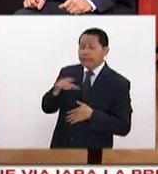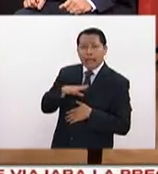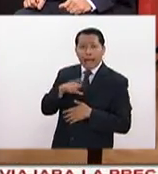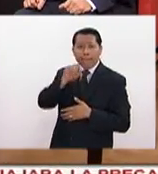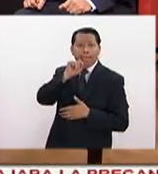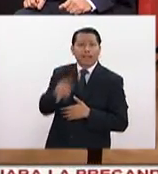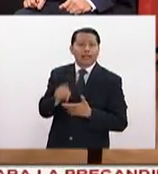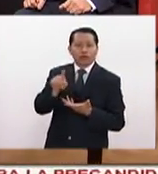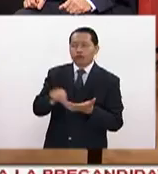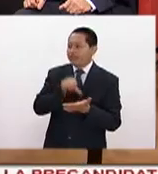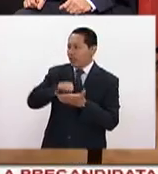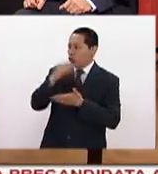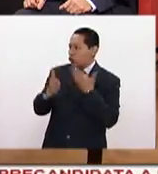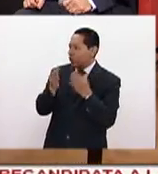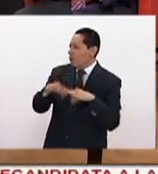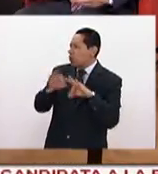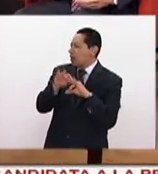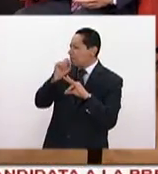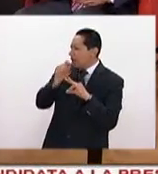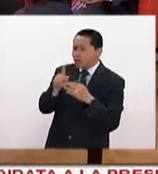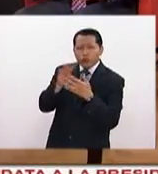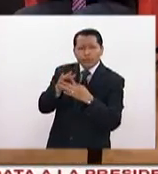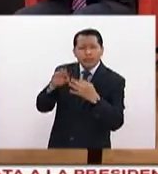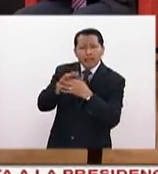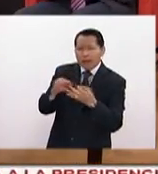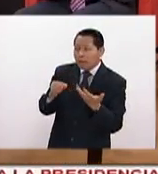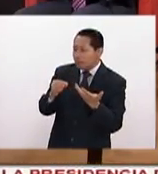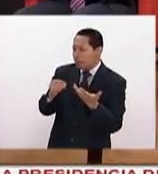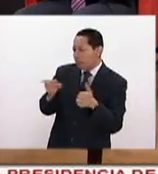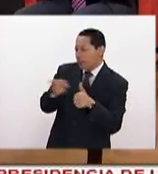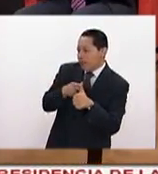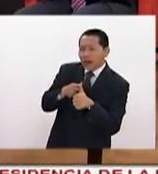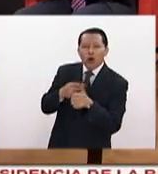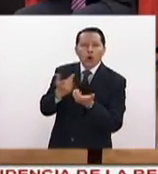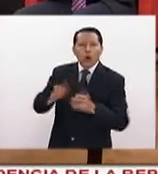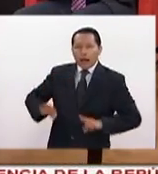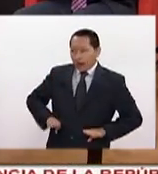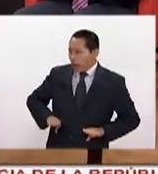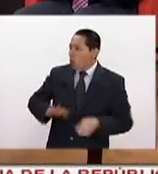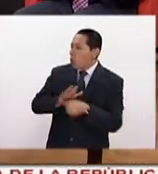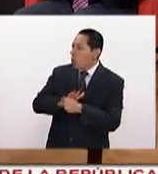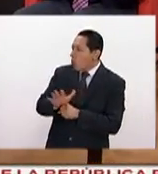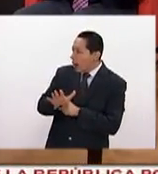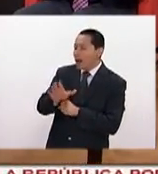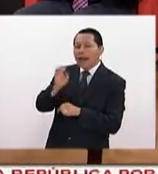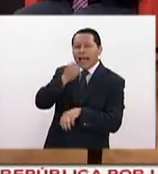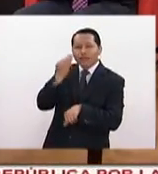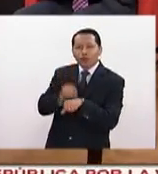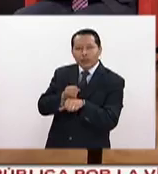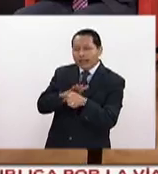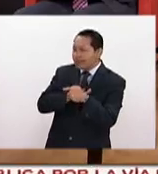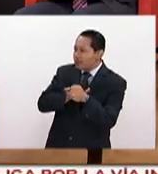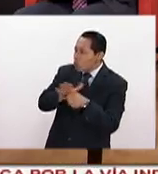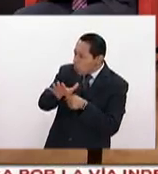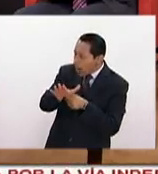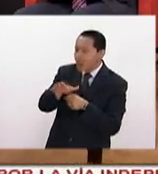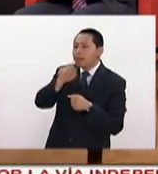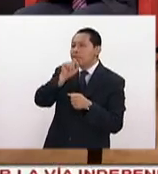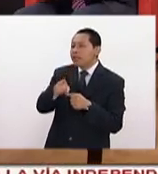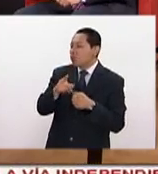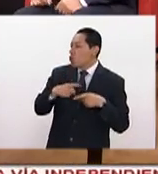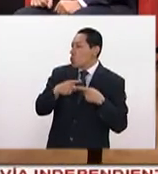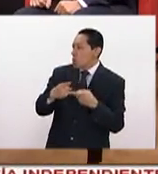centros de estudio tan importantes. Platíquenos primero cuáles son las características, qué tipo de estudiantes van dirigidos, cuál es su